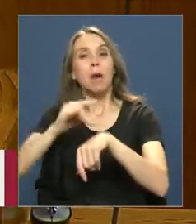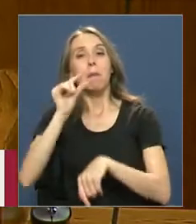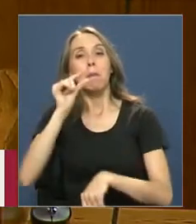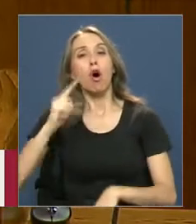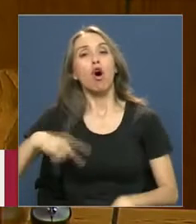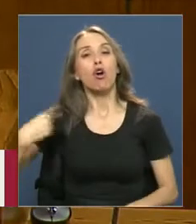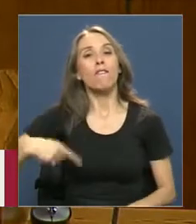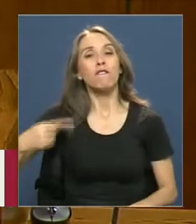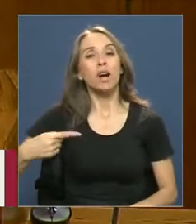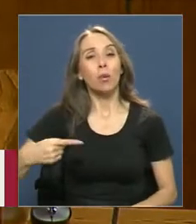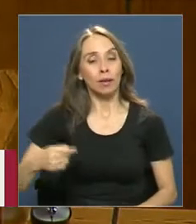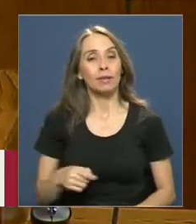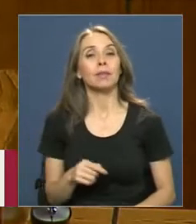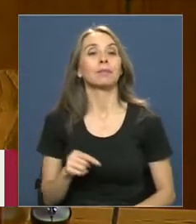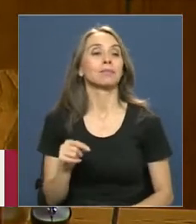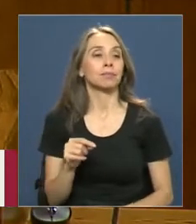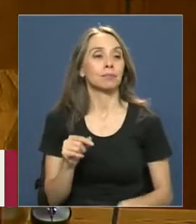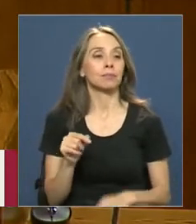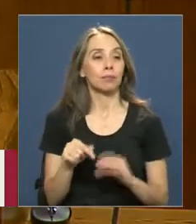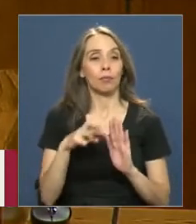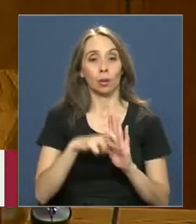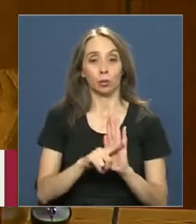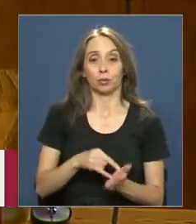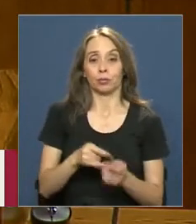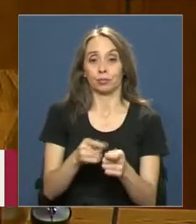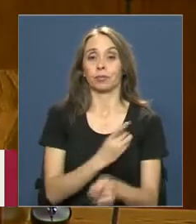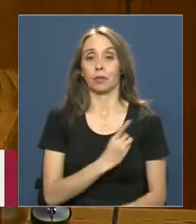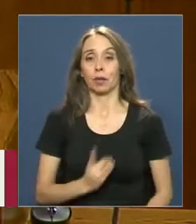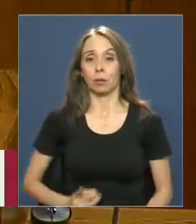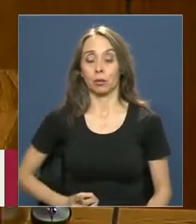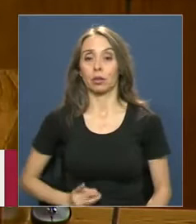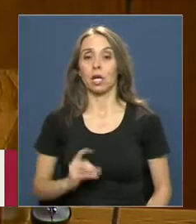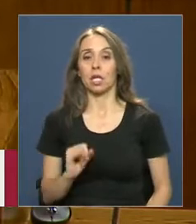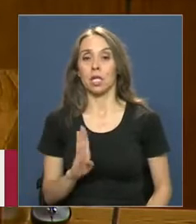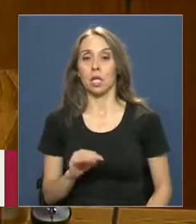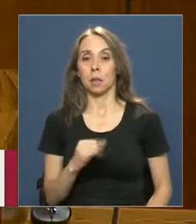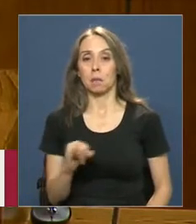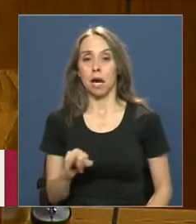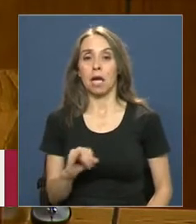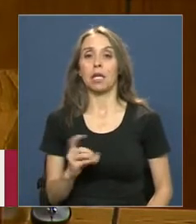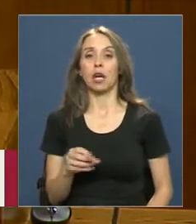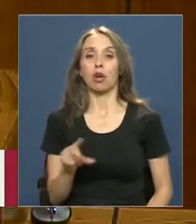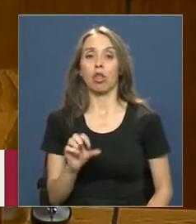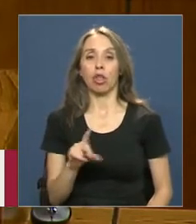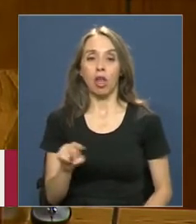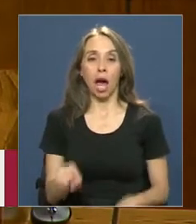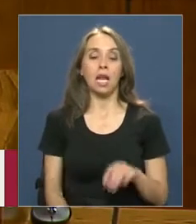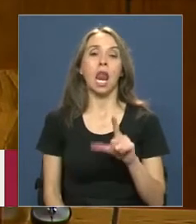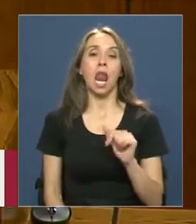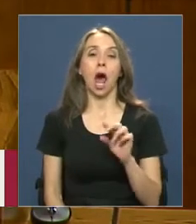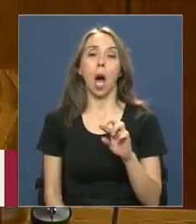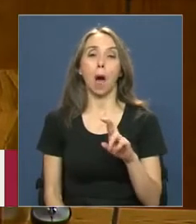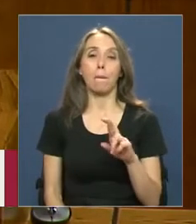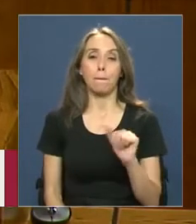Frecuentes. Esta iniciativa tiene su origen en una moción de los diputados Diego Ibáñez, Rodrigo González, Amaro